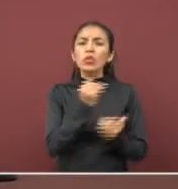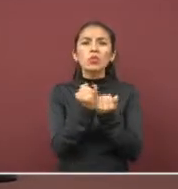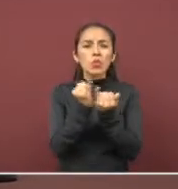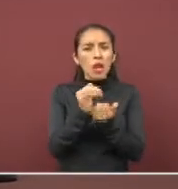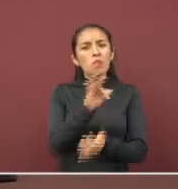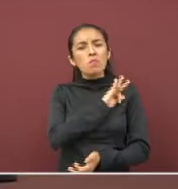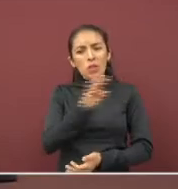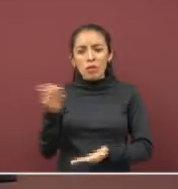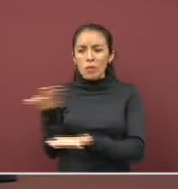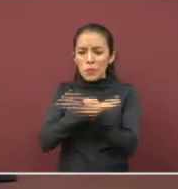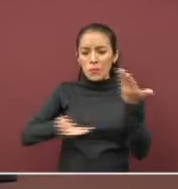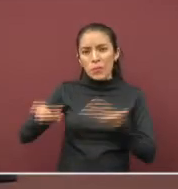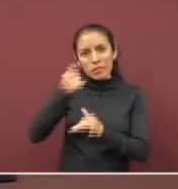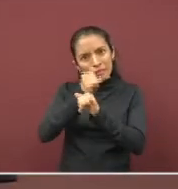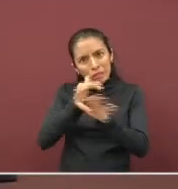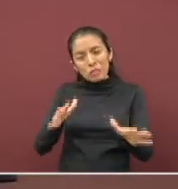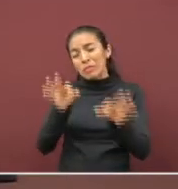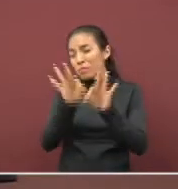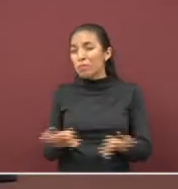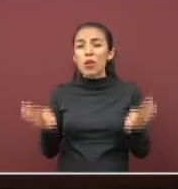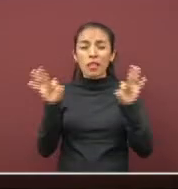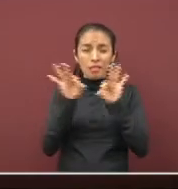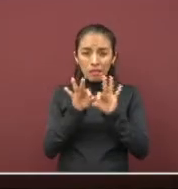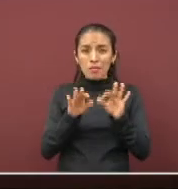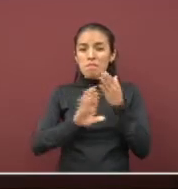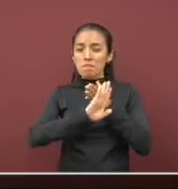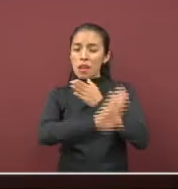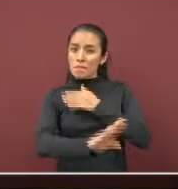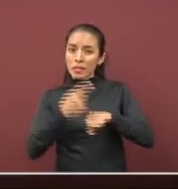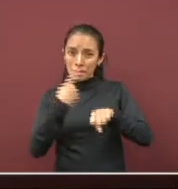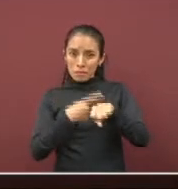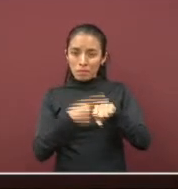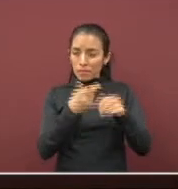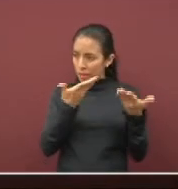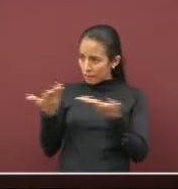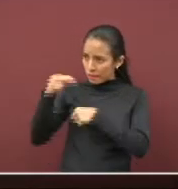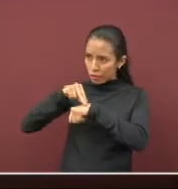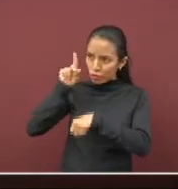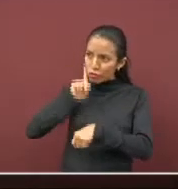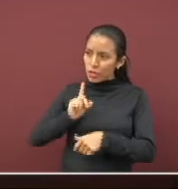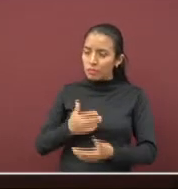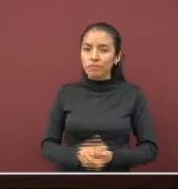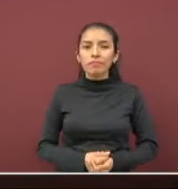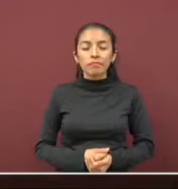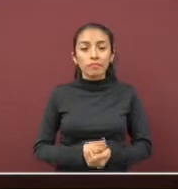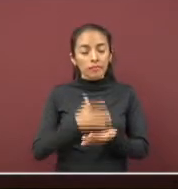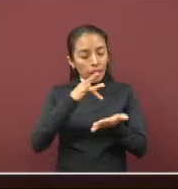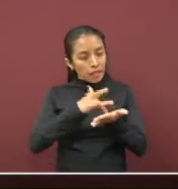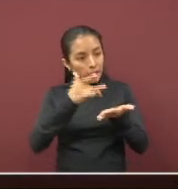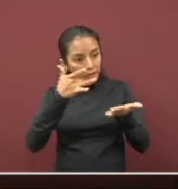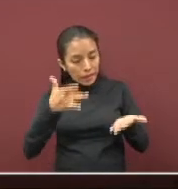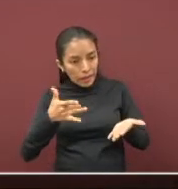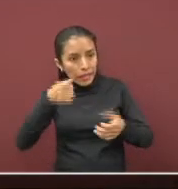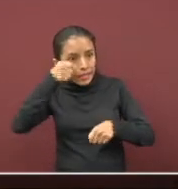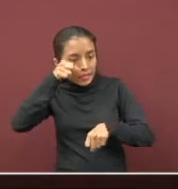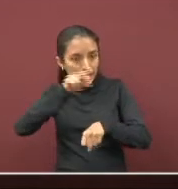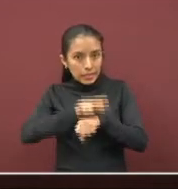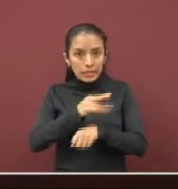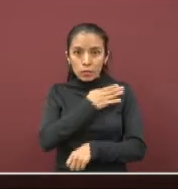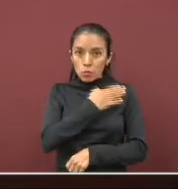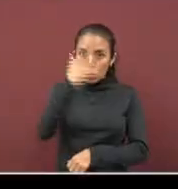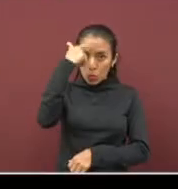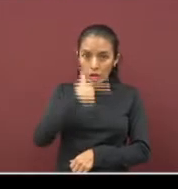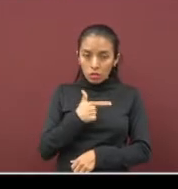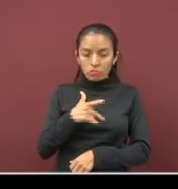importancia para la prevención adelante doctor espejo gracias señor secretario buenas noches como